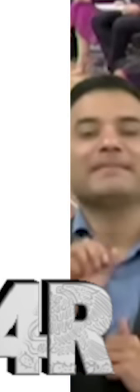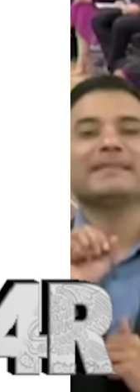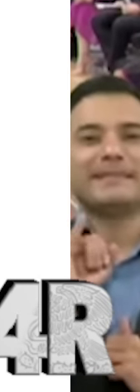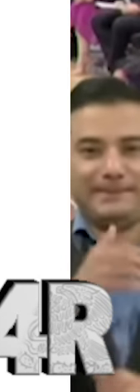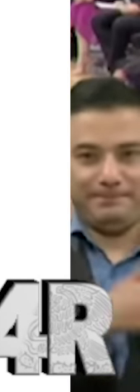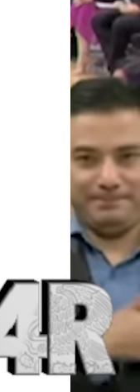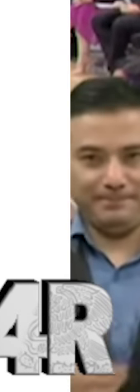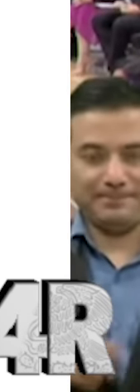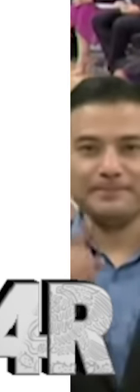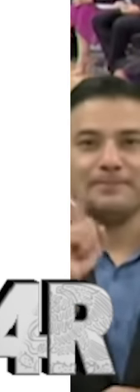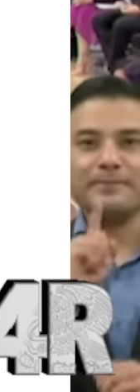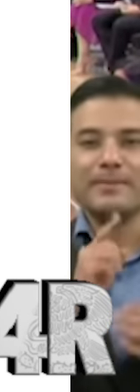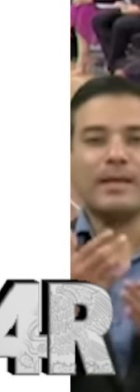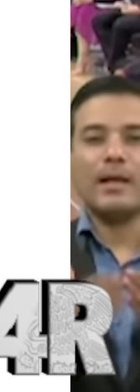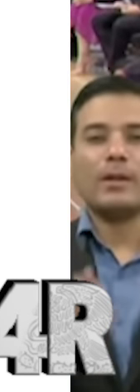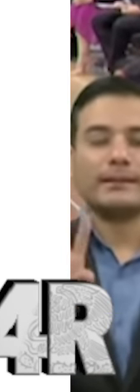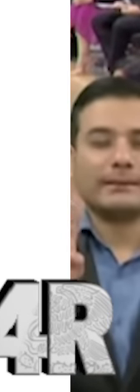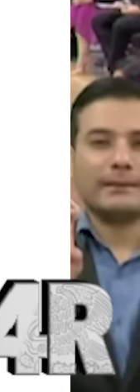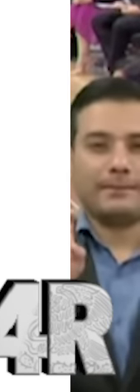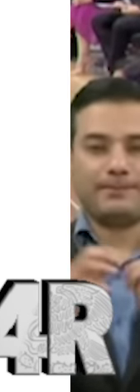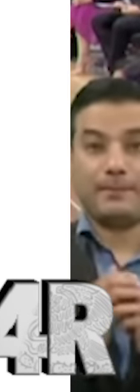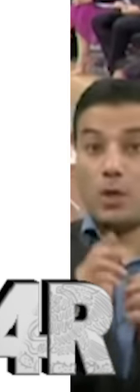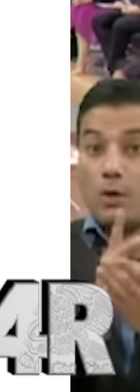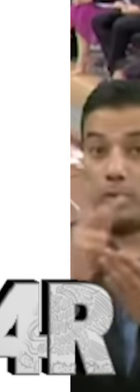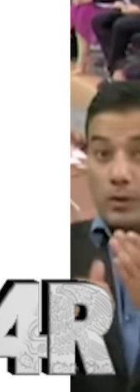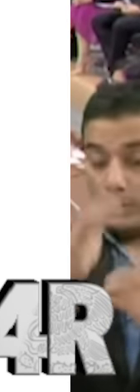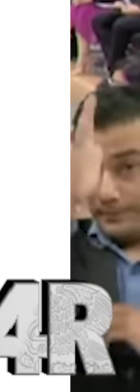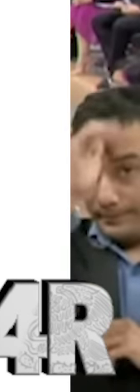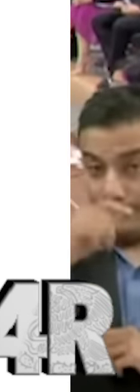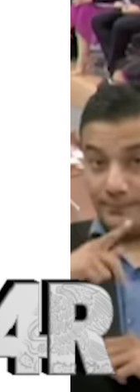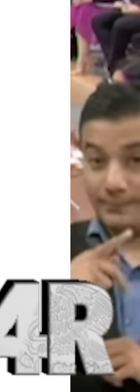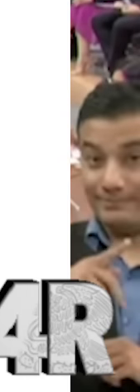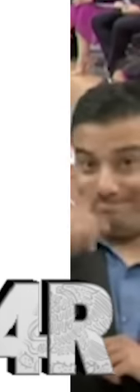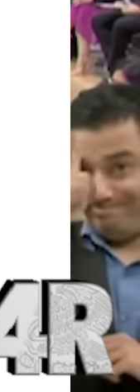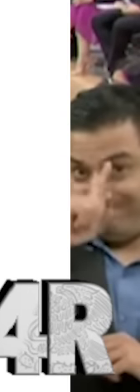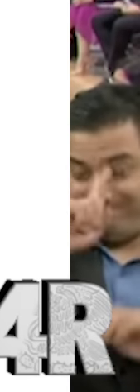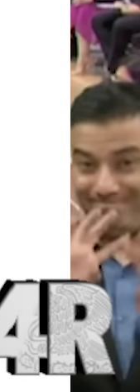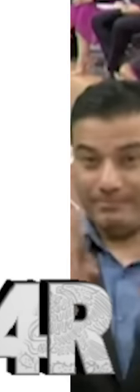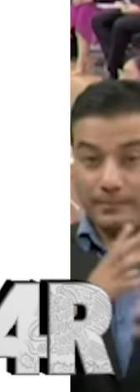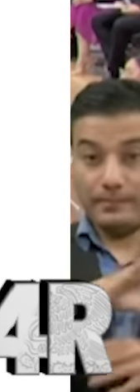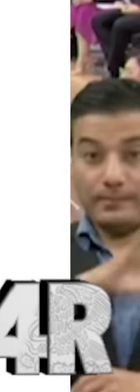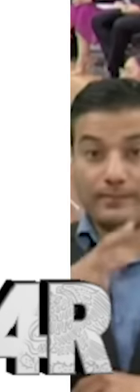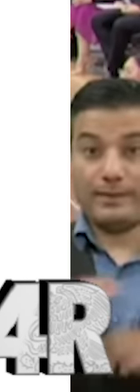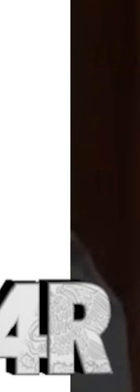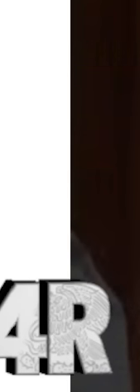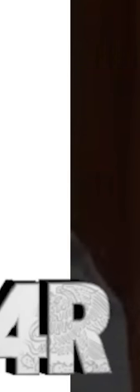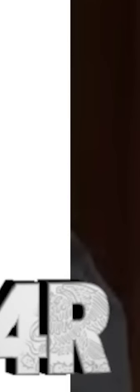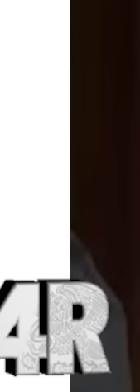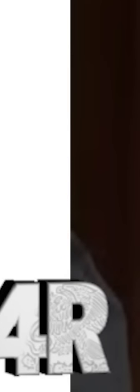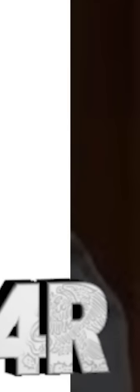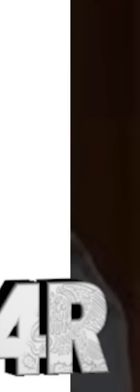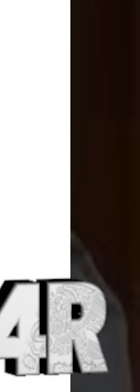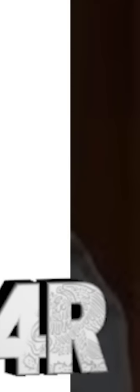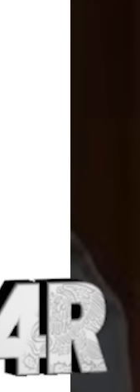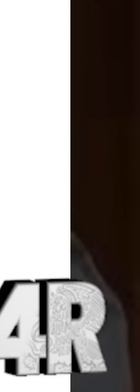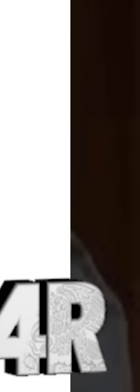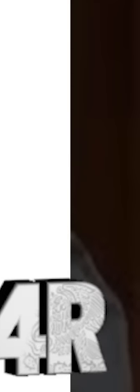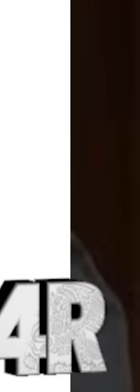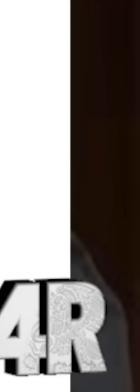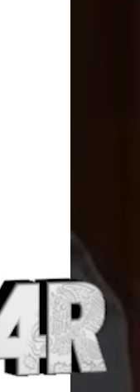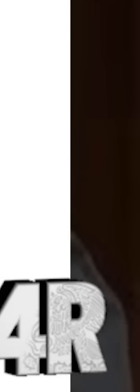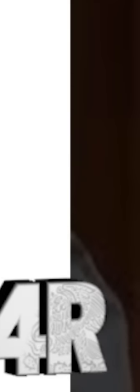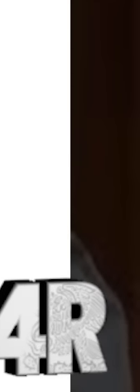sustento legal para continuar con dicho paro. Esta consulta se realizará entre más de 1.700 personas juzgadoras